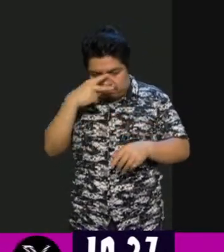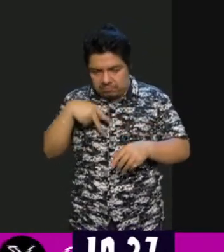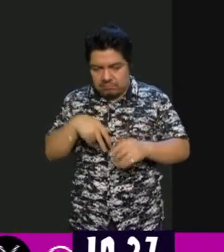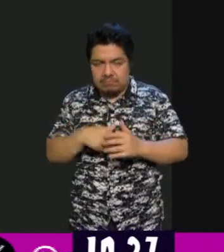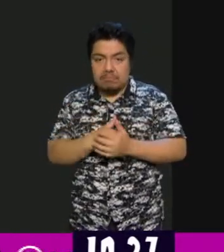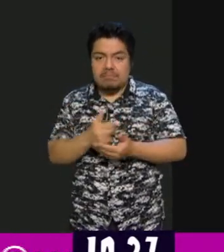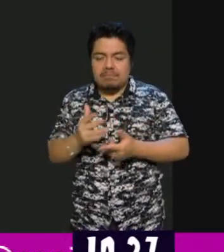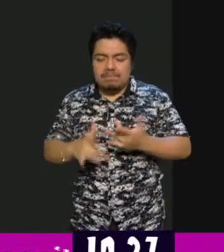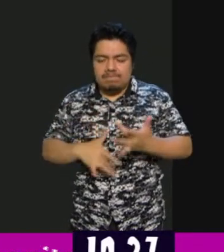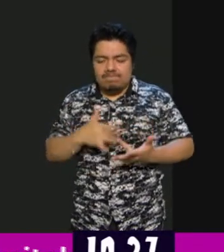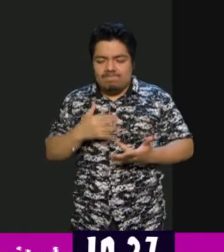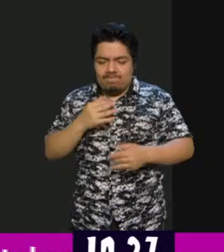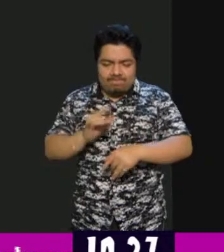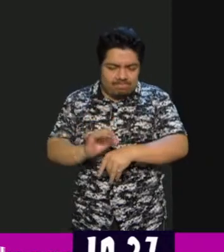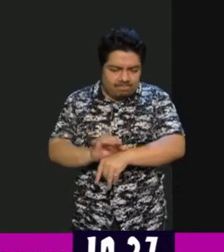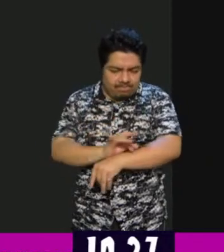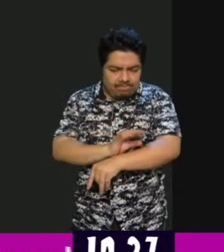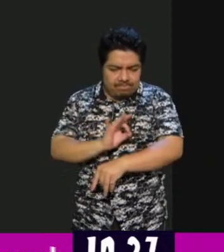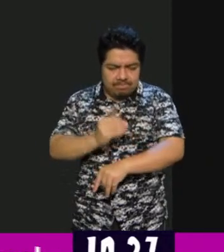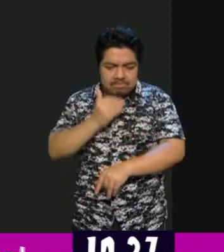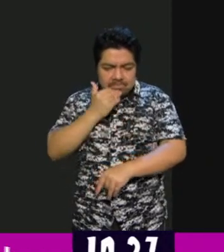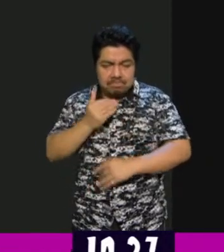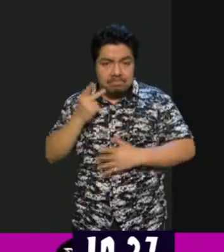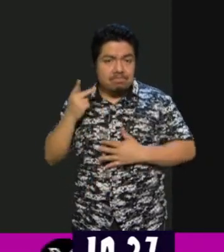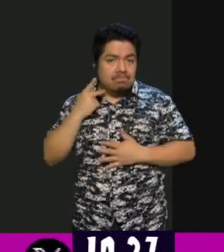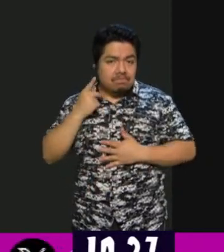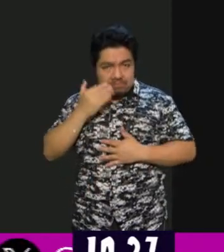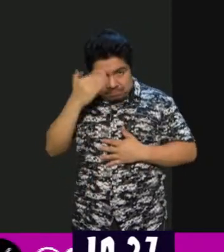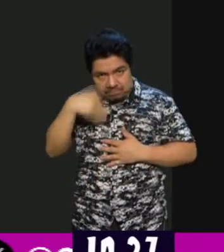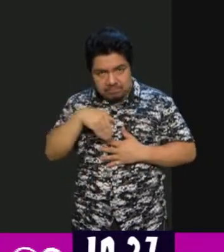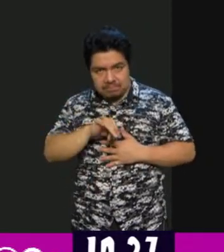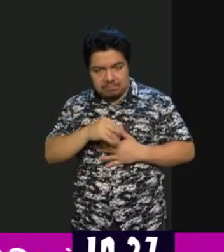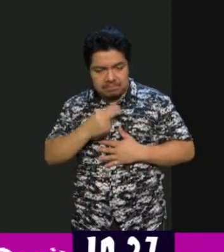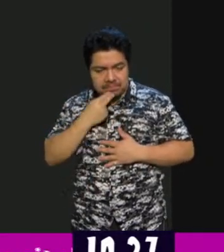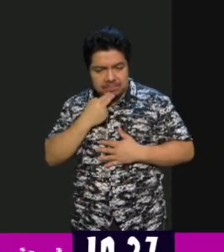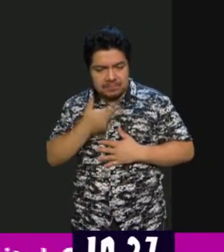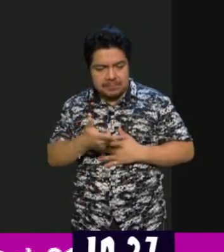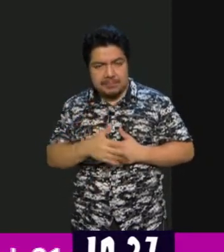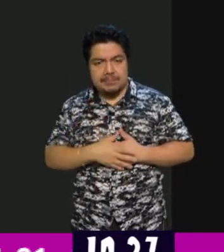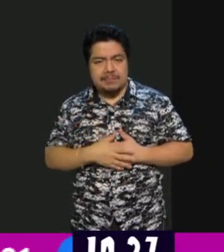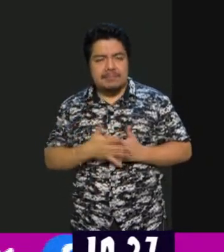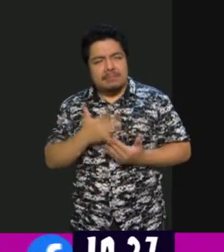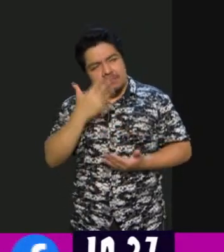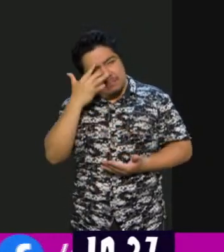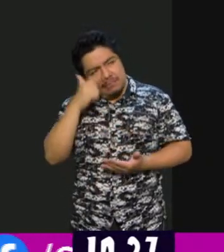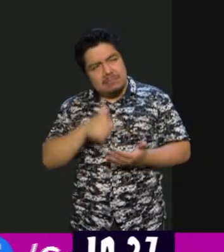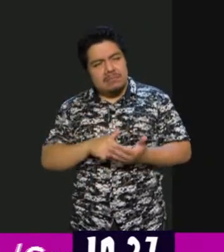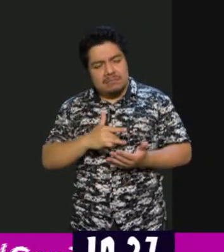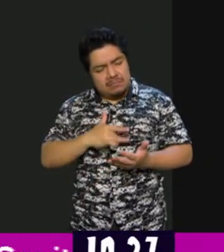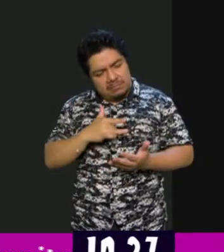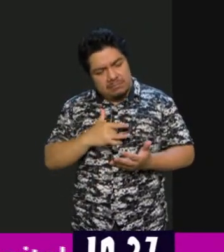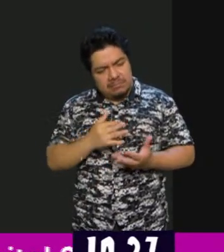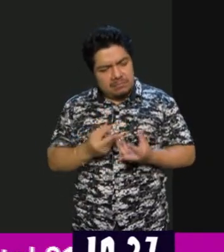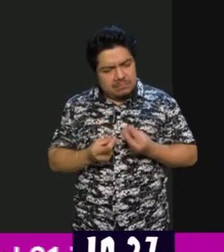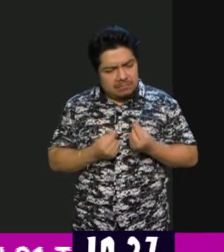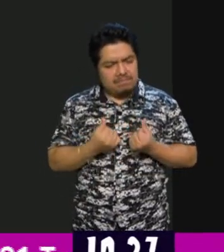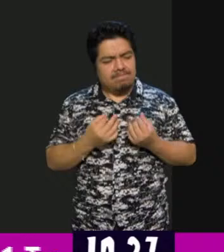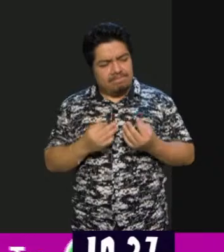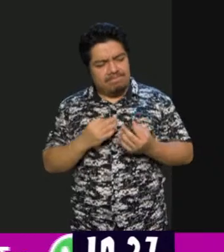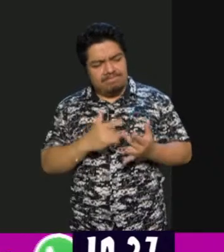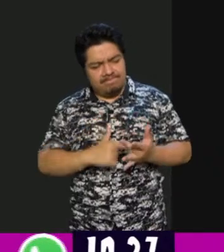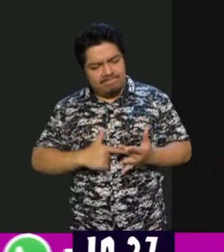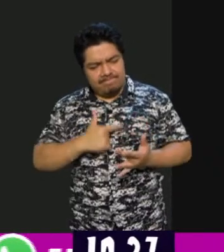alimenta, enriquece la vida política de México. Pues yo creo que la enriquece, la alimenta, pero también, sobre